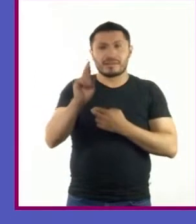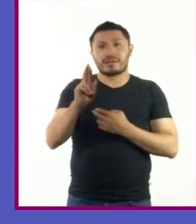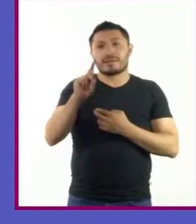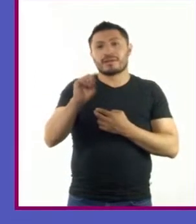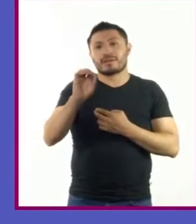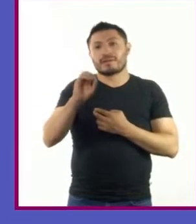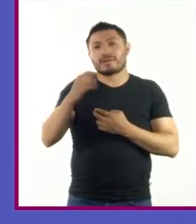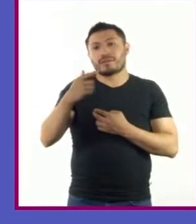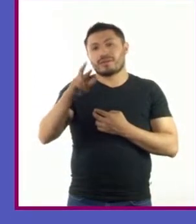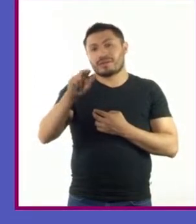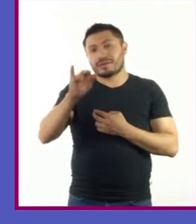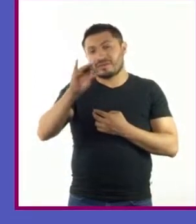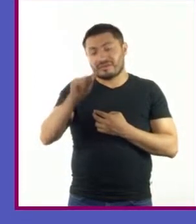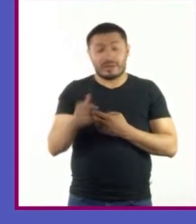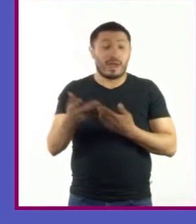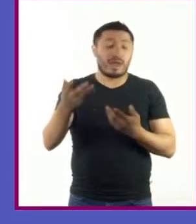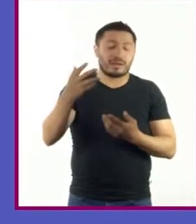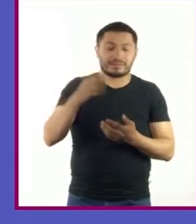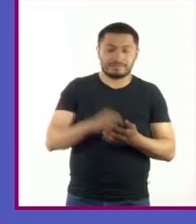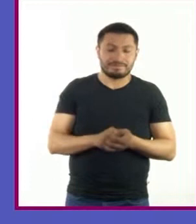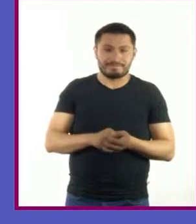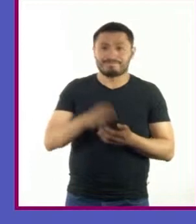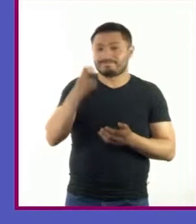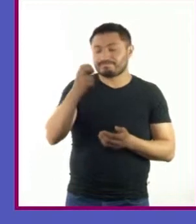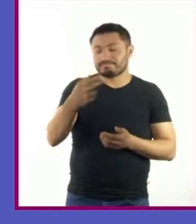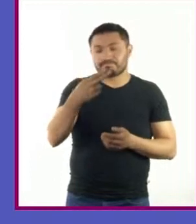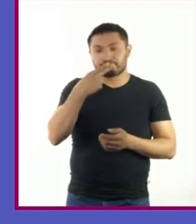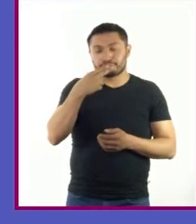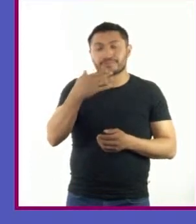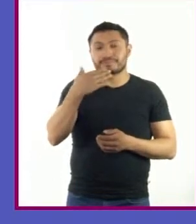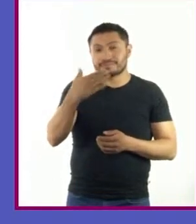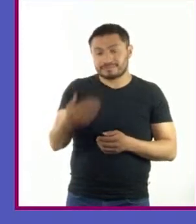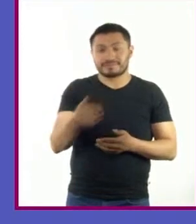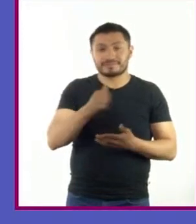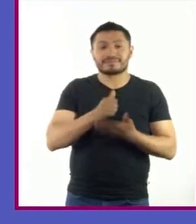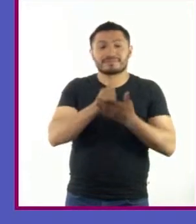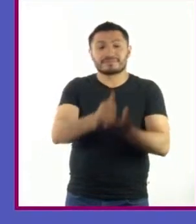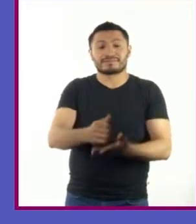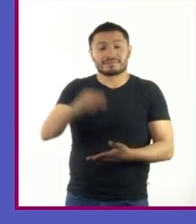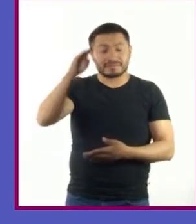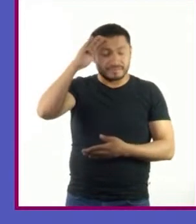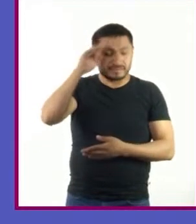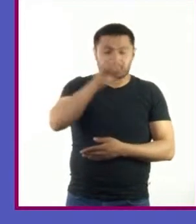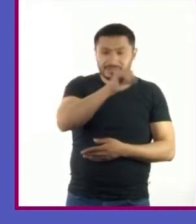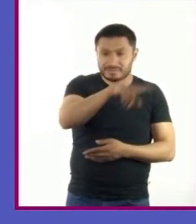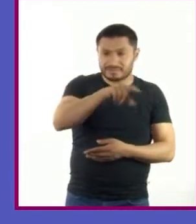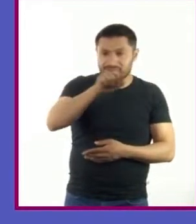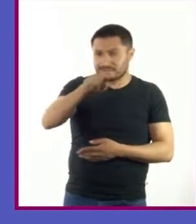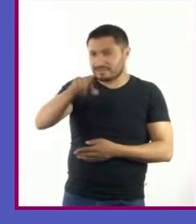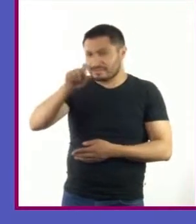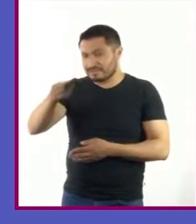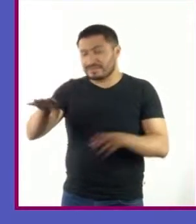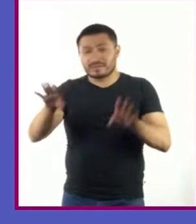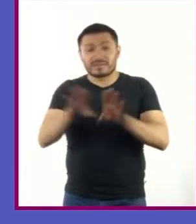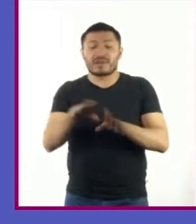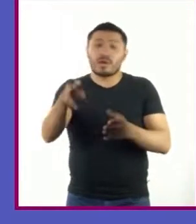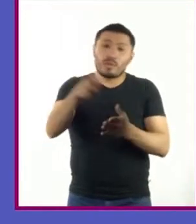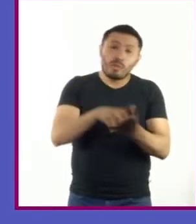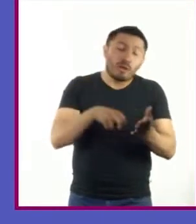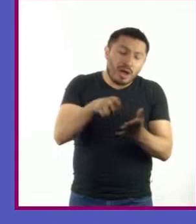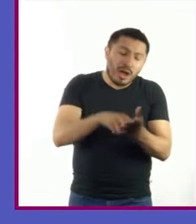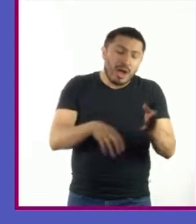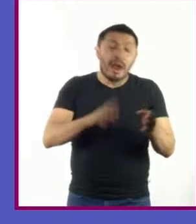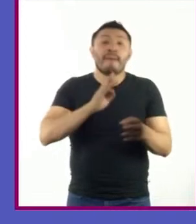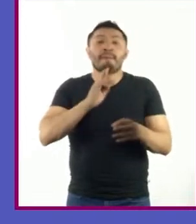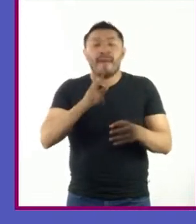es una manera muy útil de revisar, porque nos ayuda a pensar por nosotros mismos cómo corregir y mejorar nuestros propios